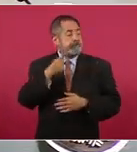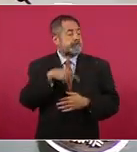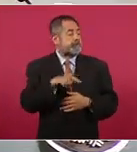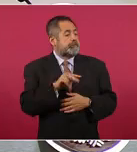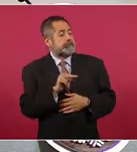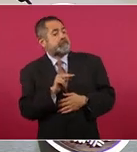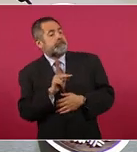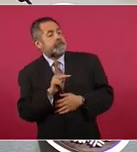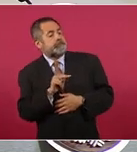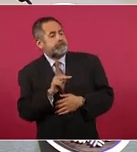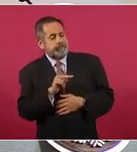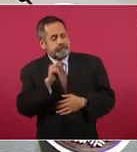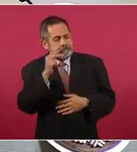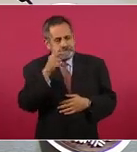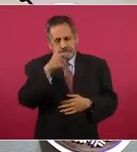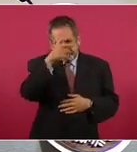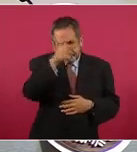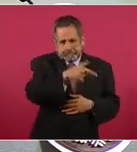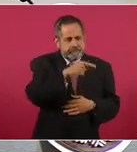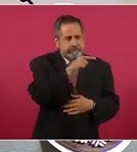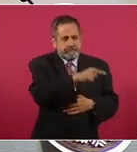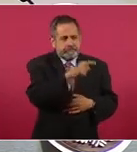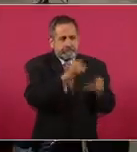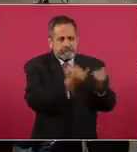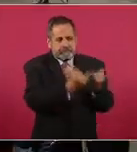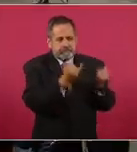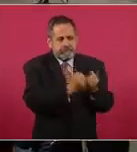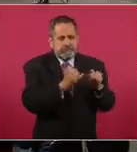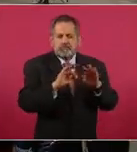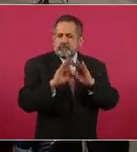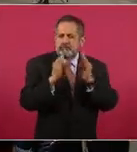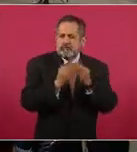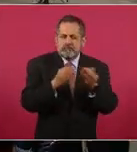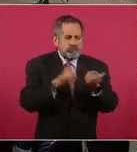identificar patrones sobre la evasión y la elusión